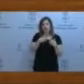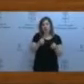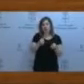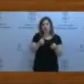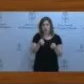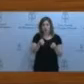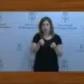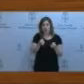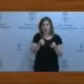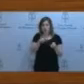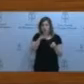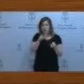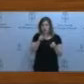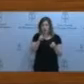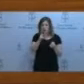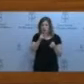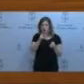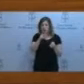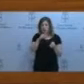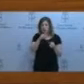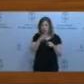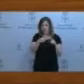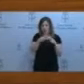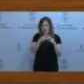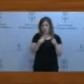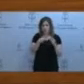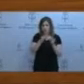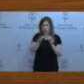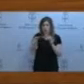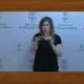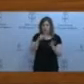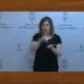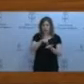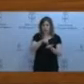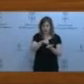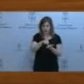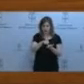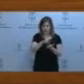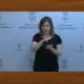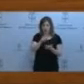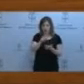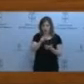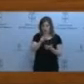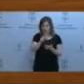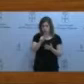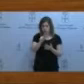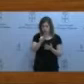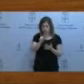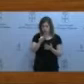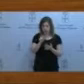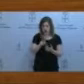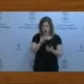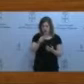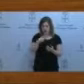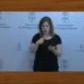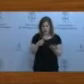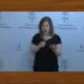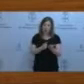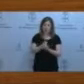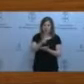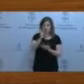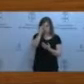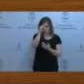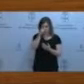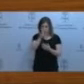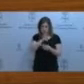a 1,5 kilómetros del centro urbano. 21 minutos caminando, pero midí en el Google Maps.